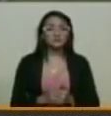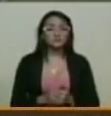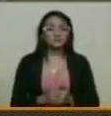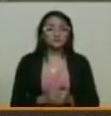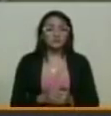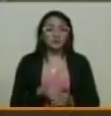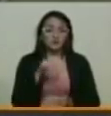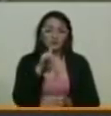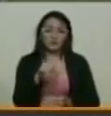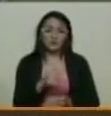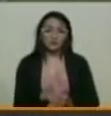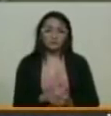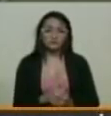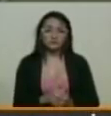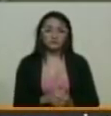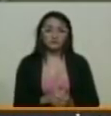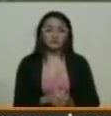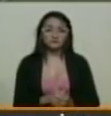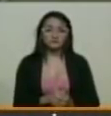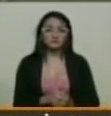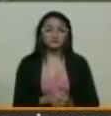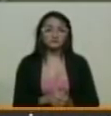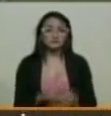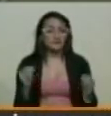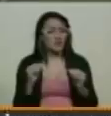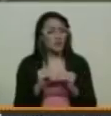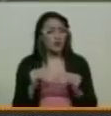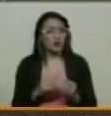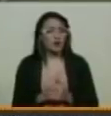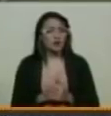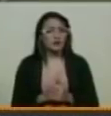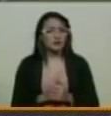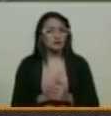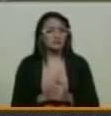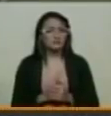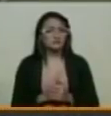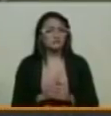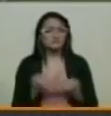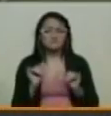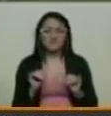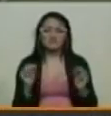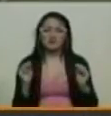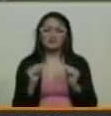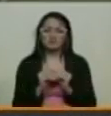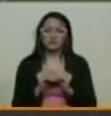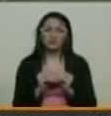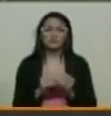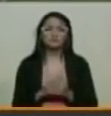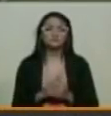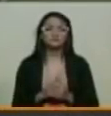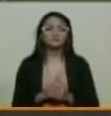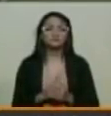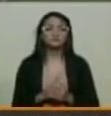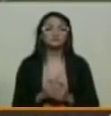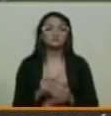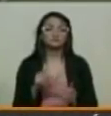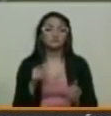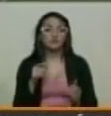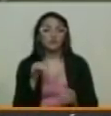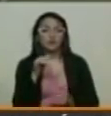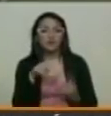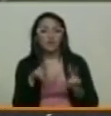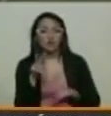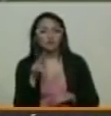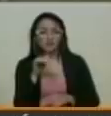a esas denuncias que trajeron, que por cierto eran idénticas, exactamente las mismas. Una entró a las 12, otra a la